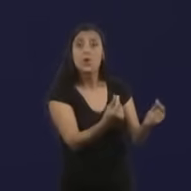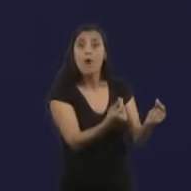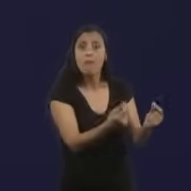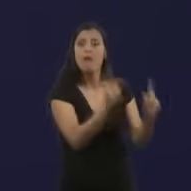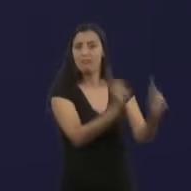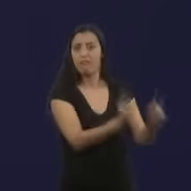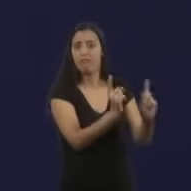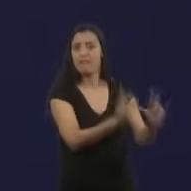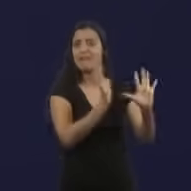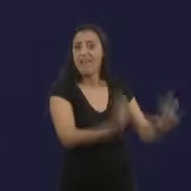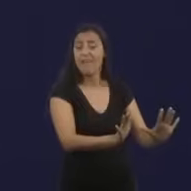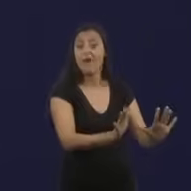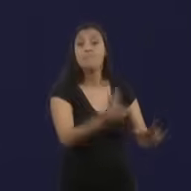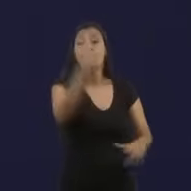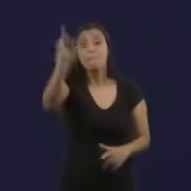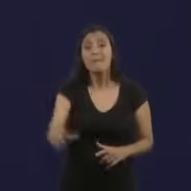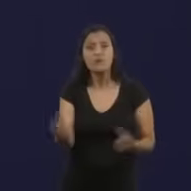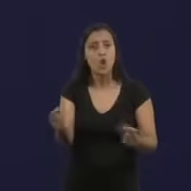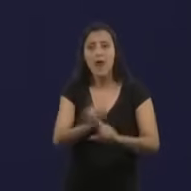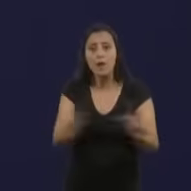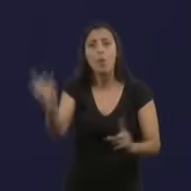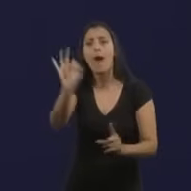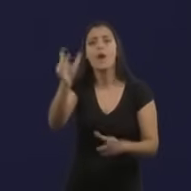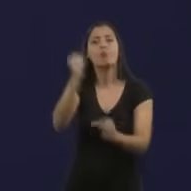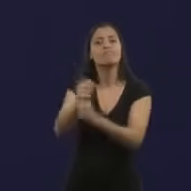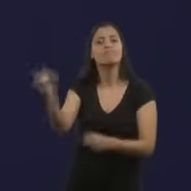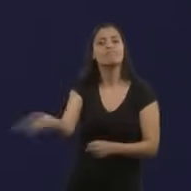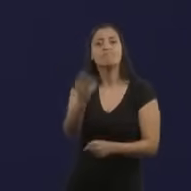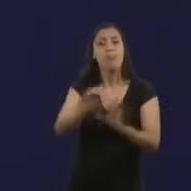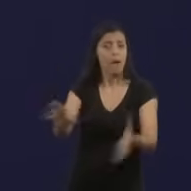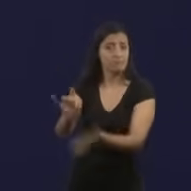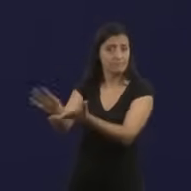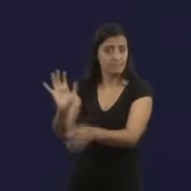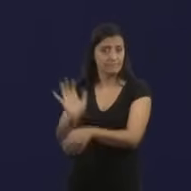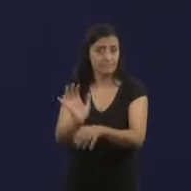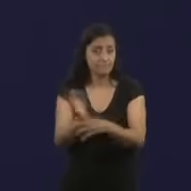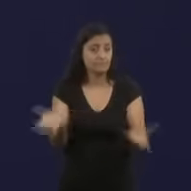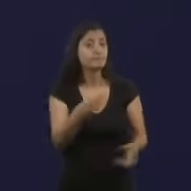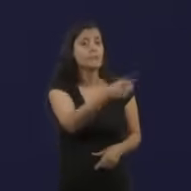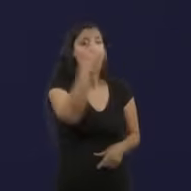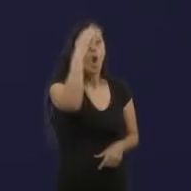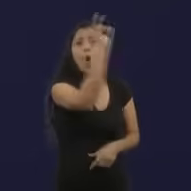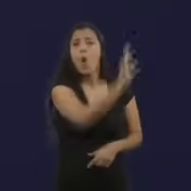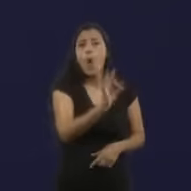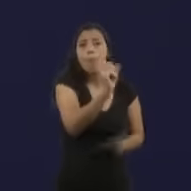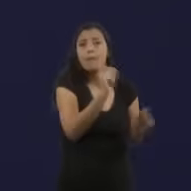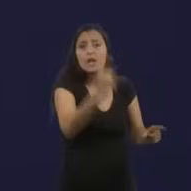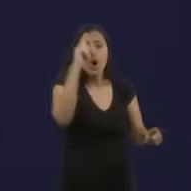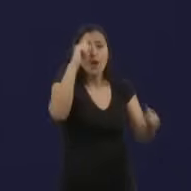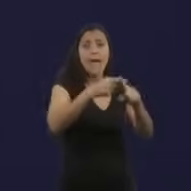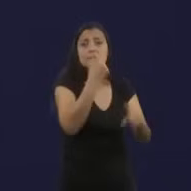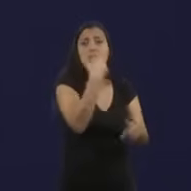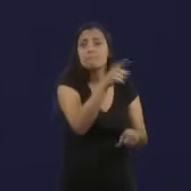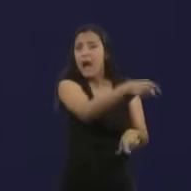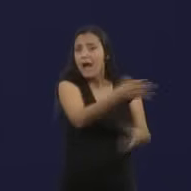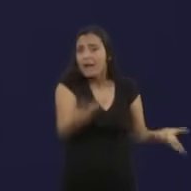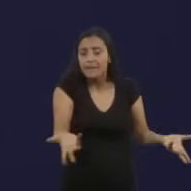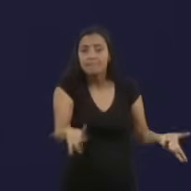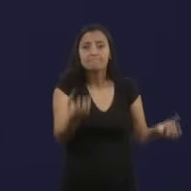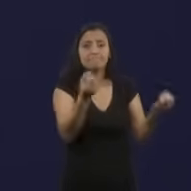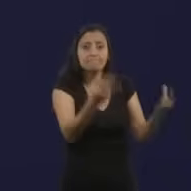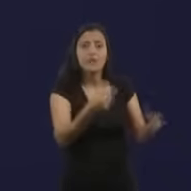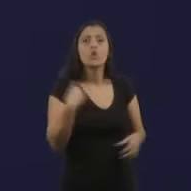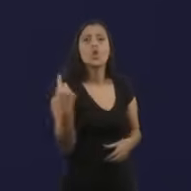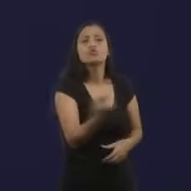va y la candidatura del hijo sobre la cand bueno es una opinión del expresidente macri está muy bien y nosotros no no